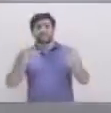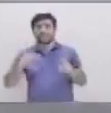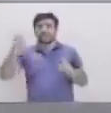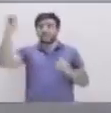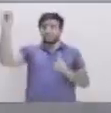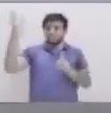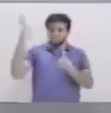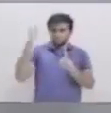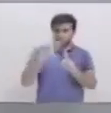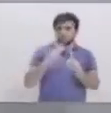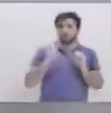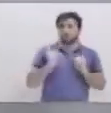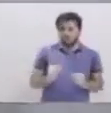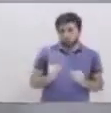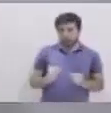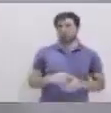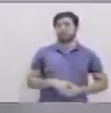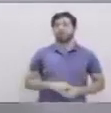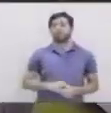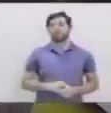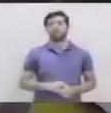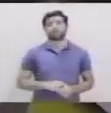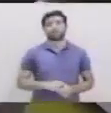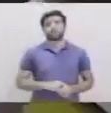energía hacia la Tierra.